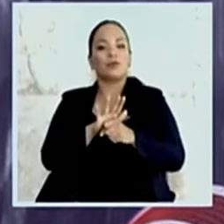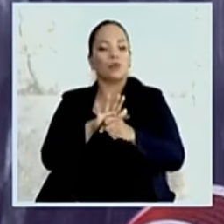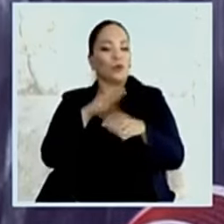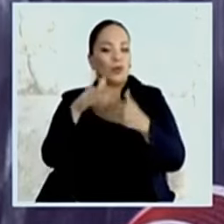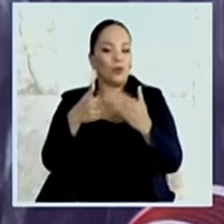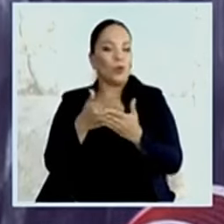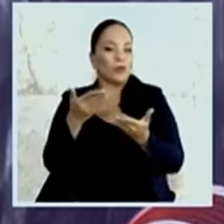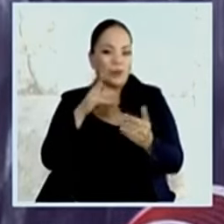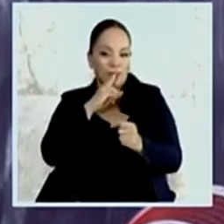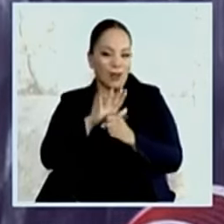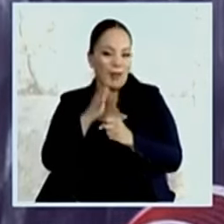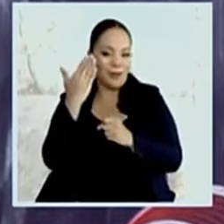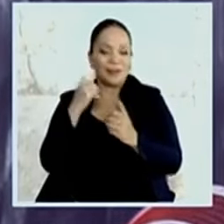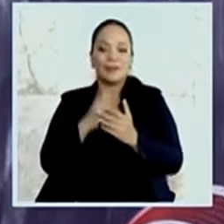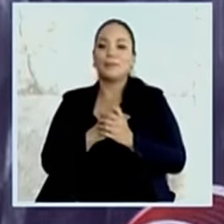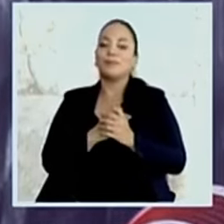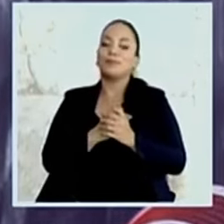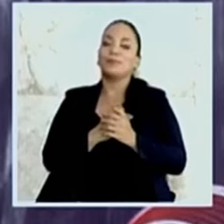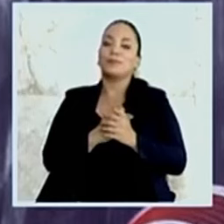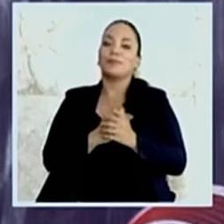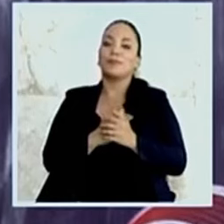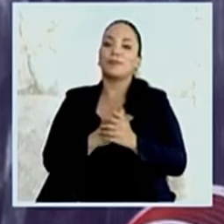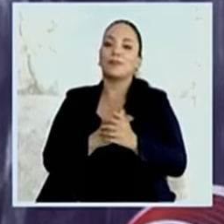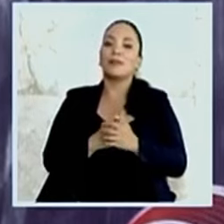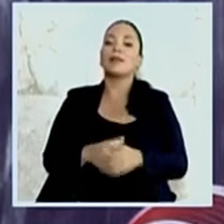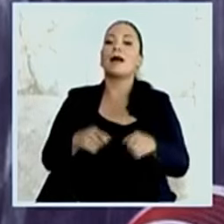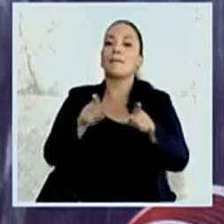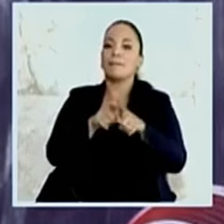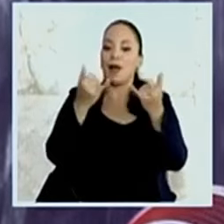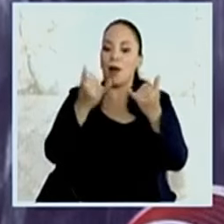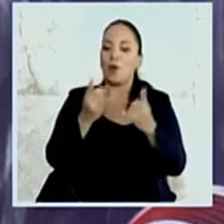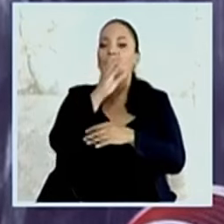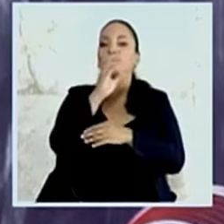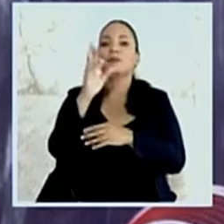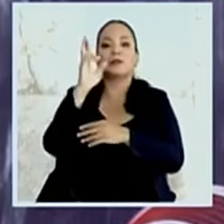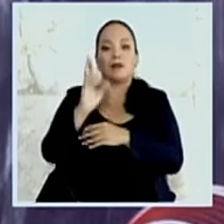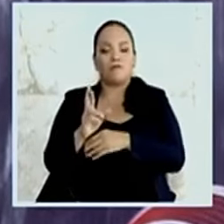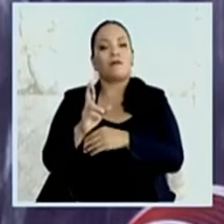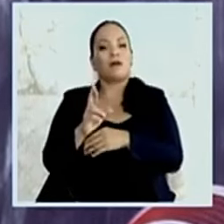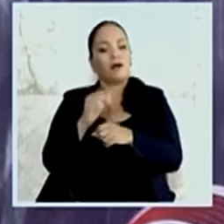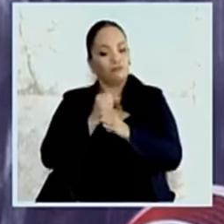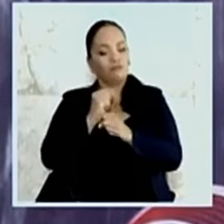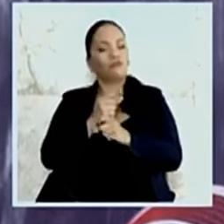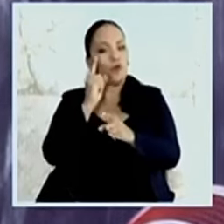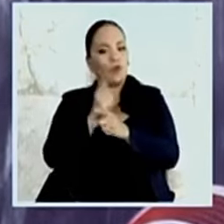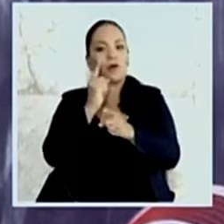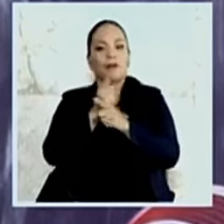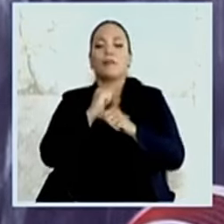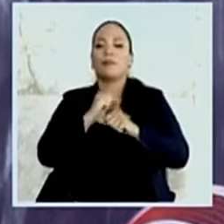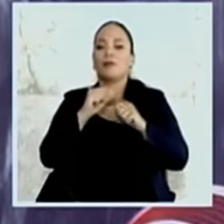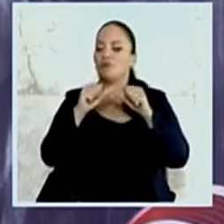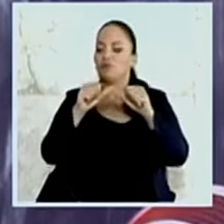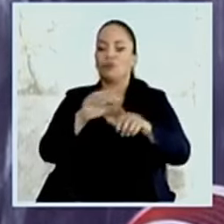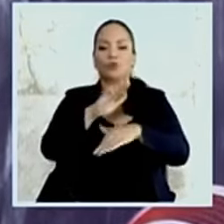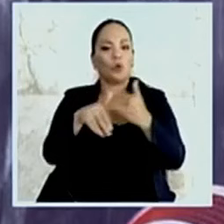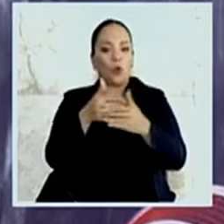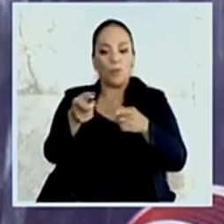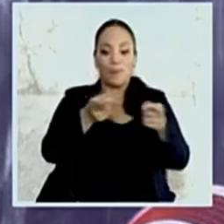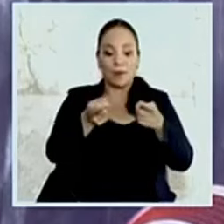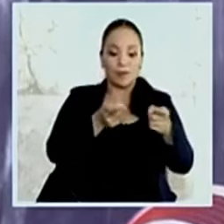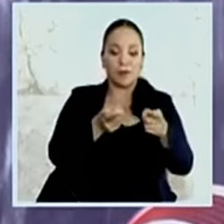Realmente esto es un motivo de mucho orgullo, poder llegar a estas etapas manifestando cumplimientos de compromisos, pero